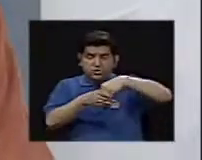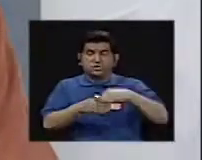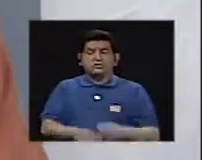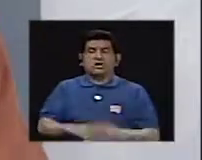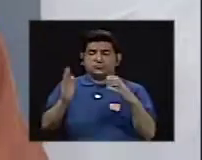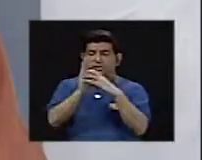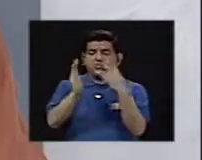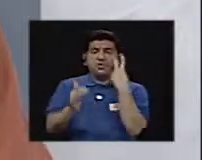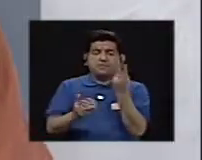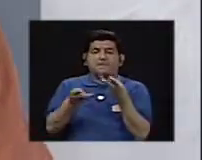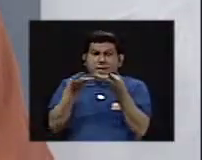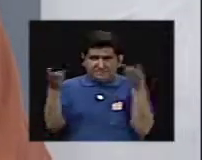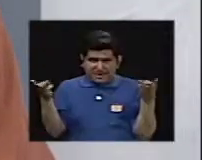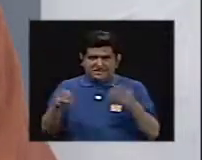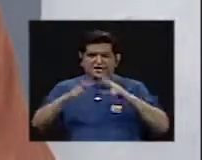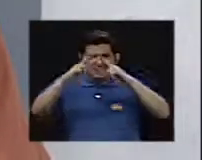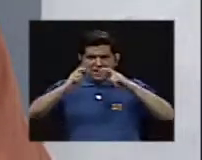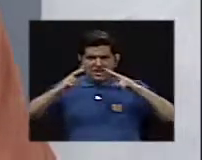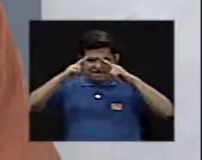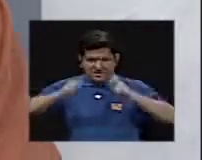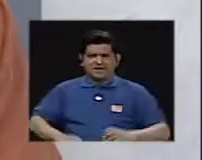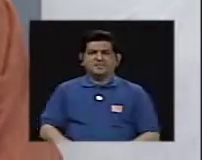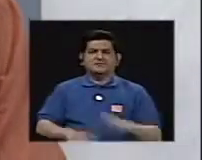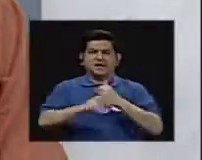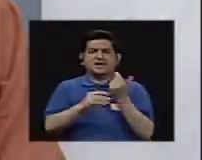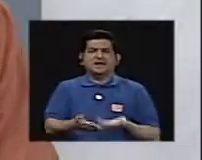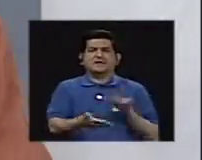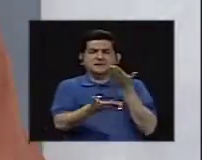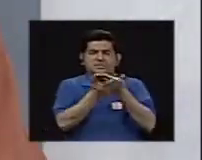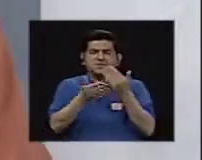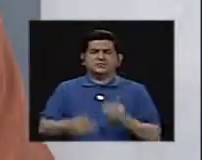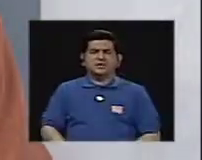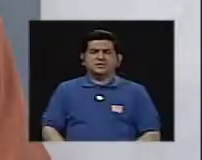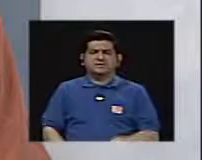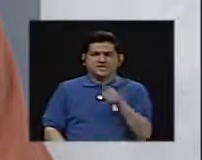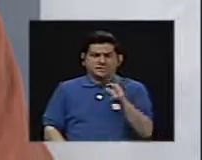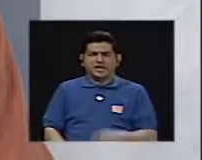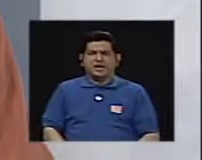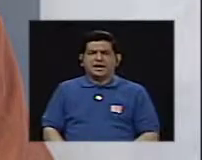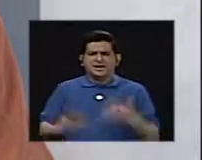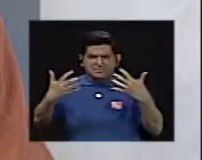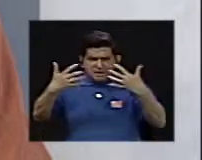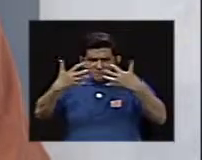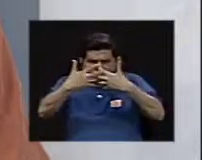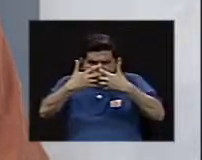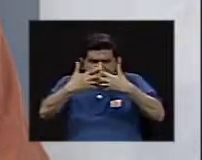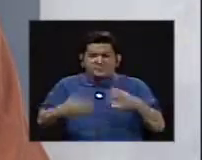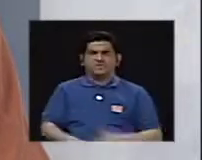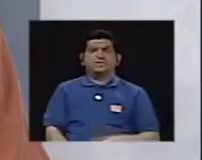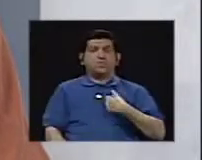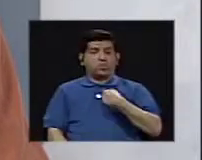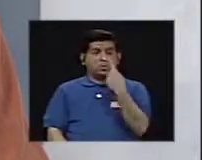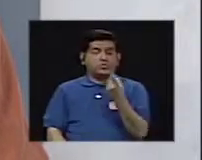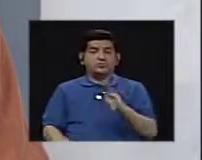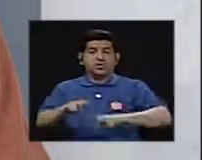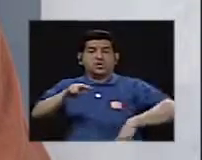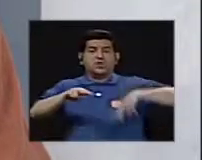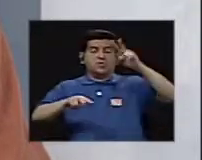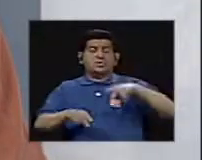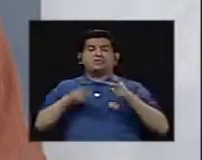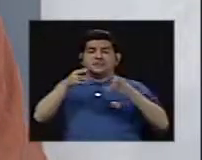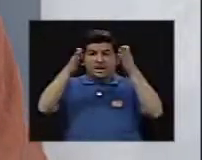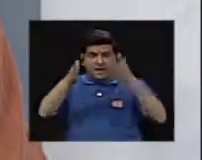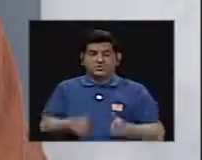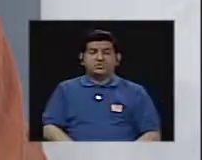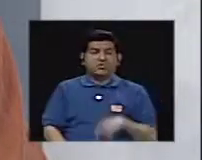ver el material, analizarlo y hacer una propuesta de montaje. Yo siempre digo, cuando la ventaja que tiene el editor es que muchas